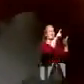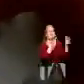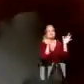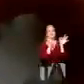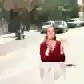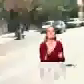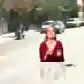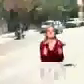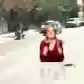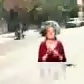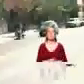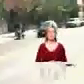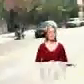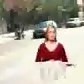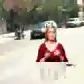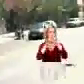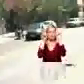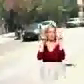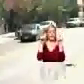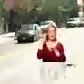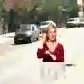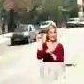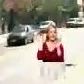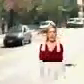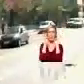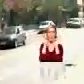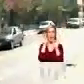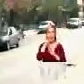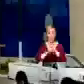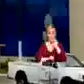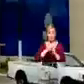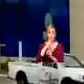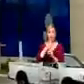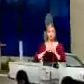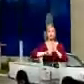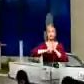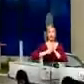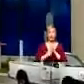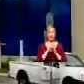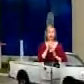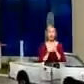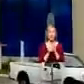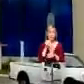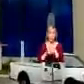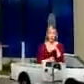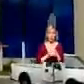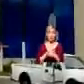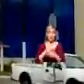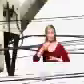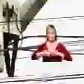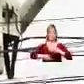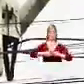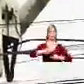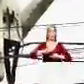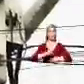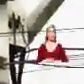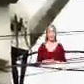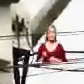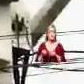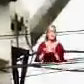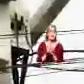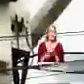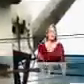del consumo entonces? En CNEL también hay informes de Contraloría que revelan violaciones de procesos en las unidades de negocios y